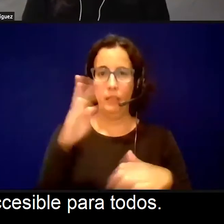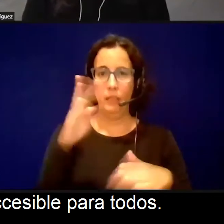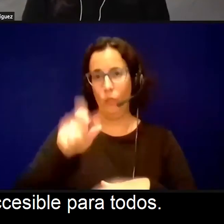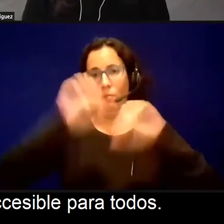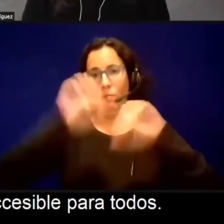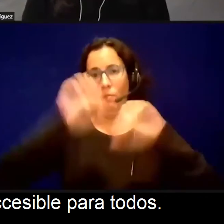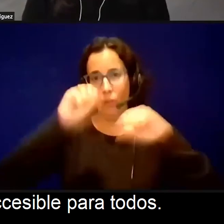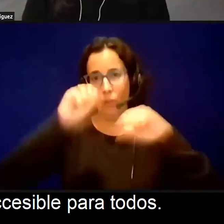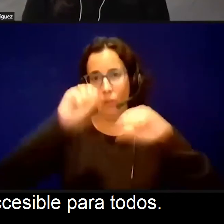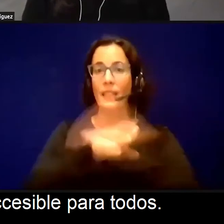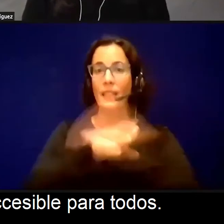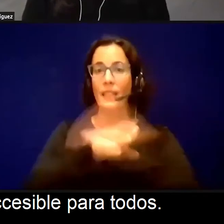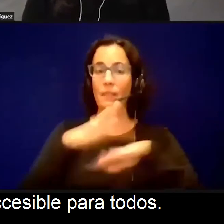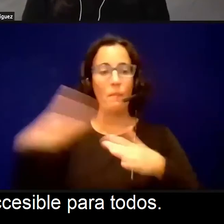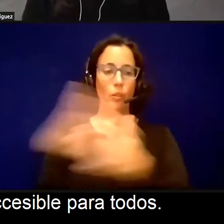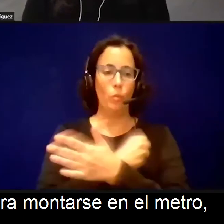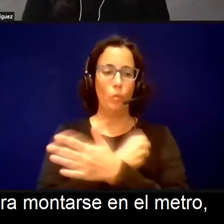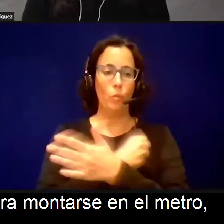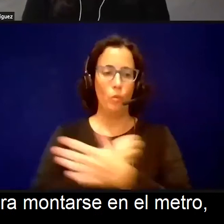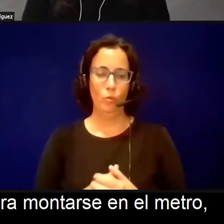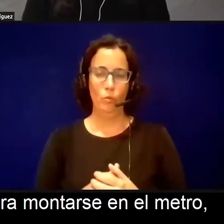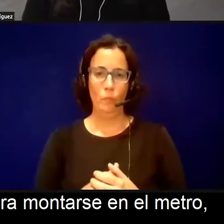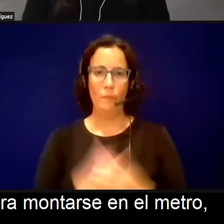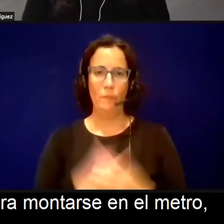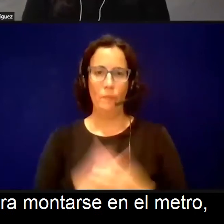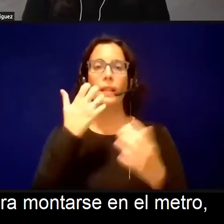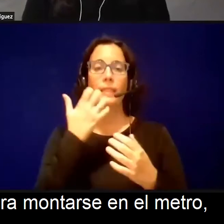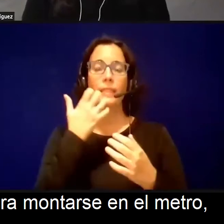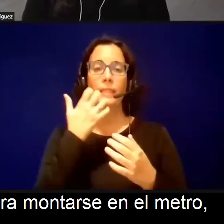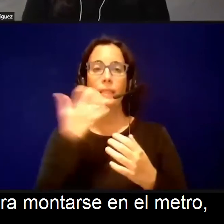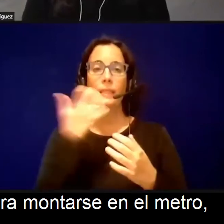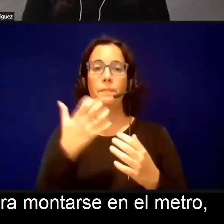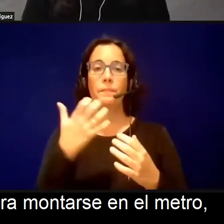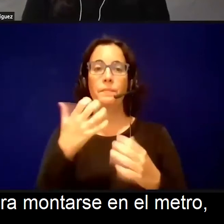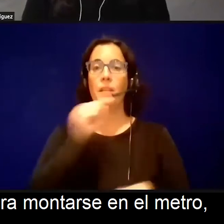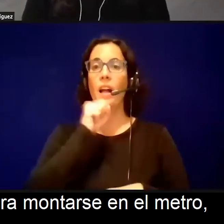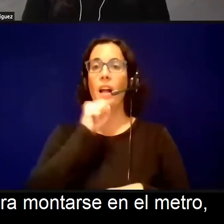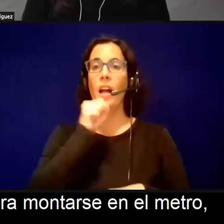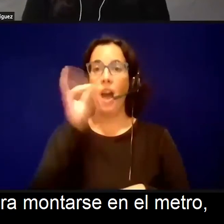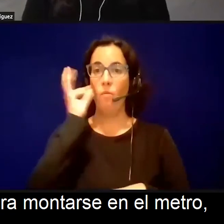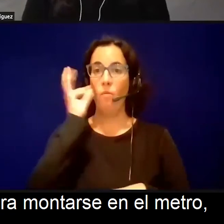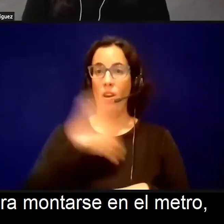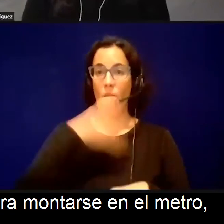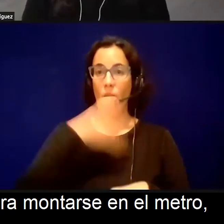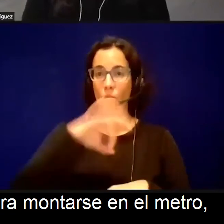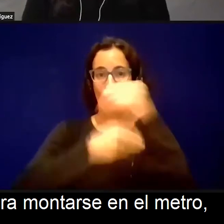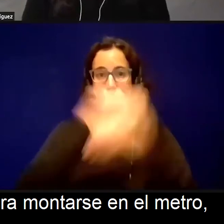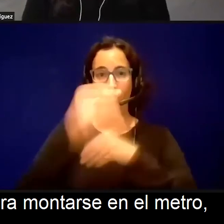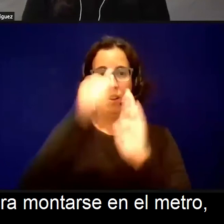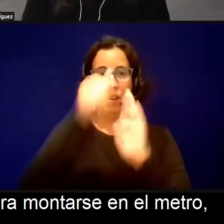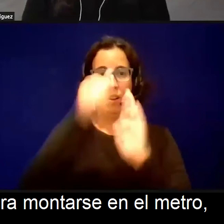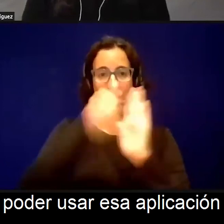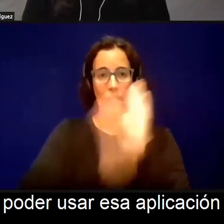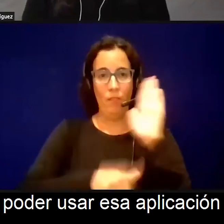todos. Si mi abuela puede utilizar una aplicación para montarse en el metro y